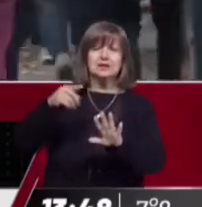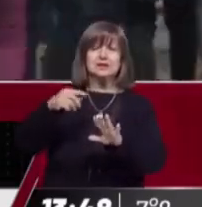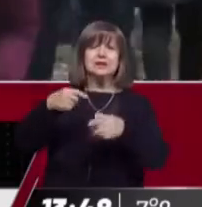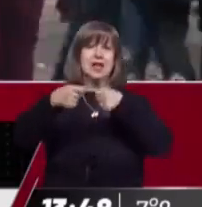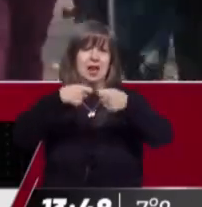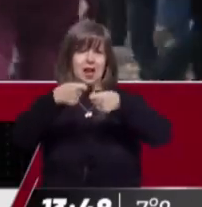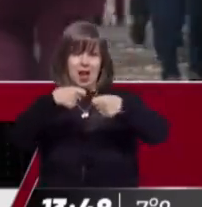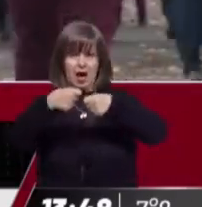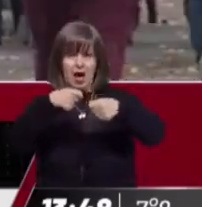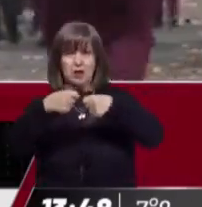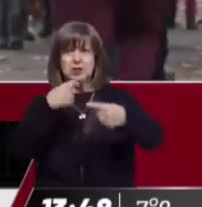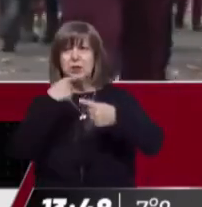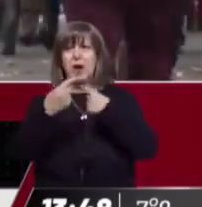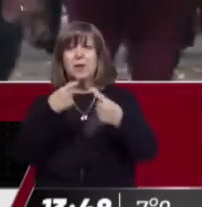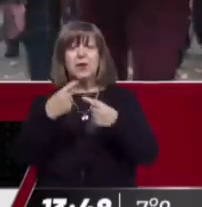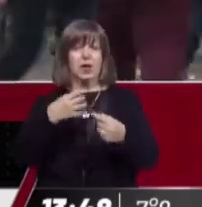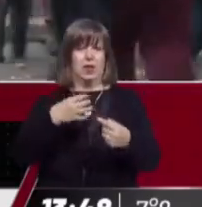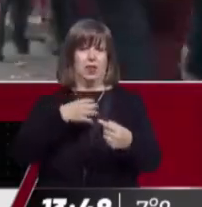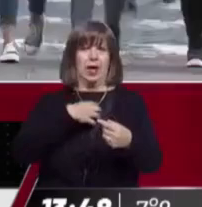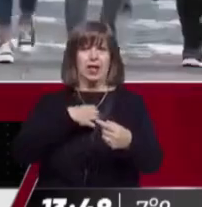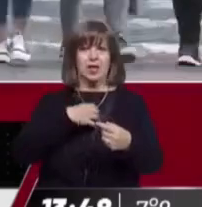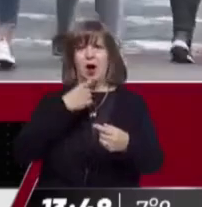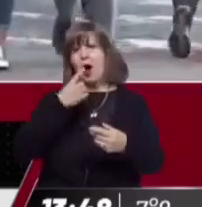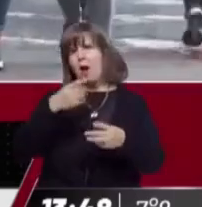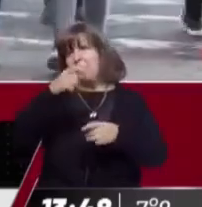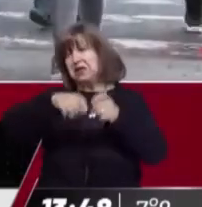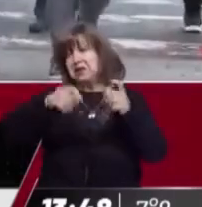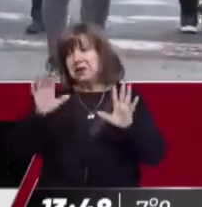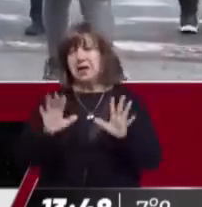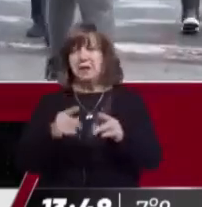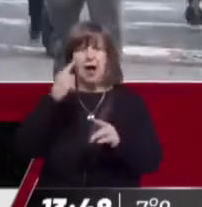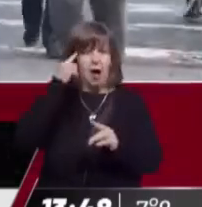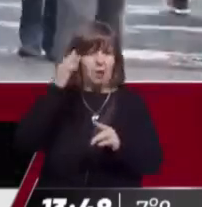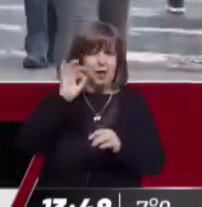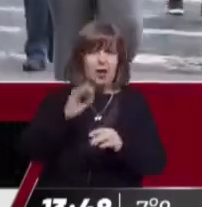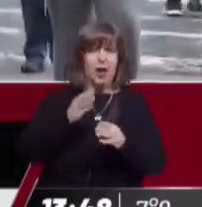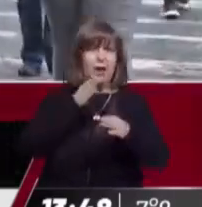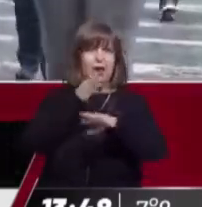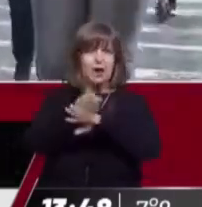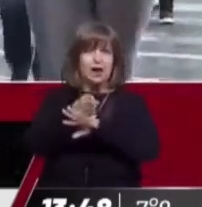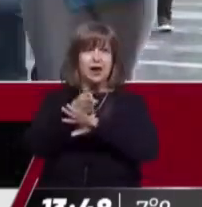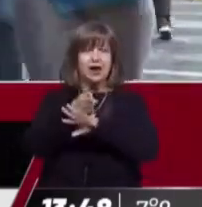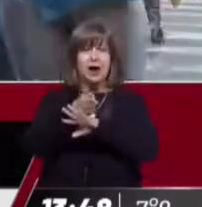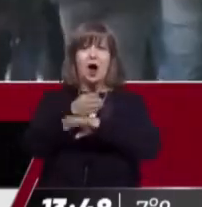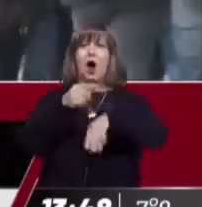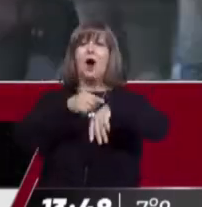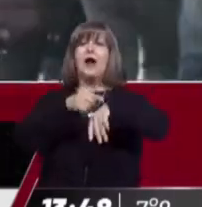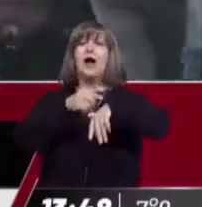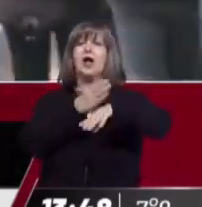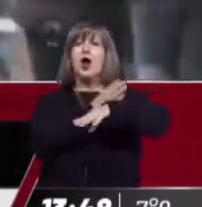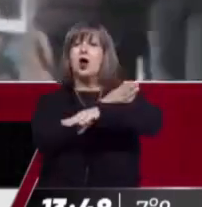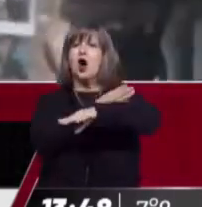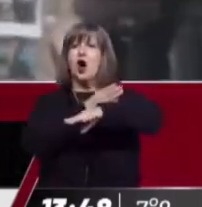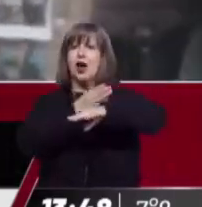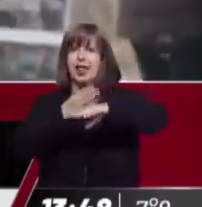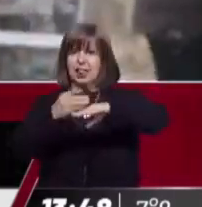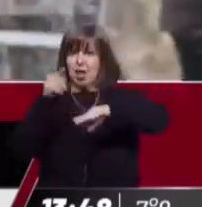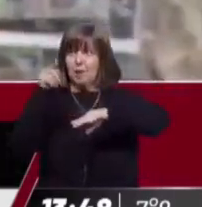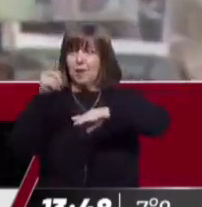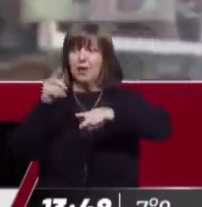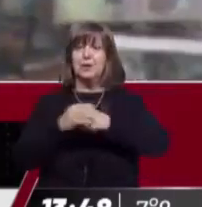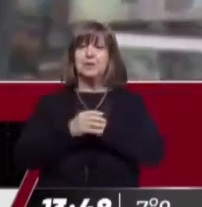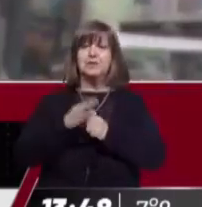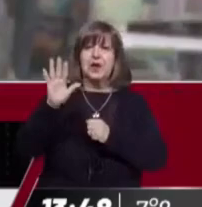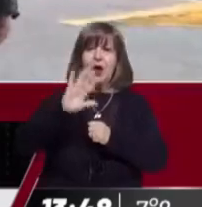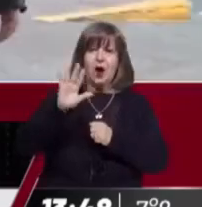comerciantes a la gente que encontremos Contamos a ver qué opina entramos a este local que sí tiene horario corrido desde hace un tiempo